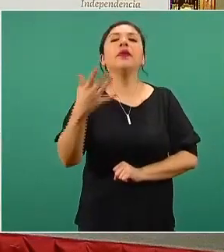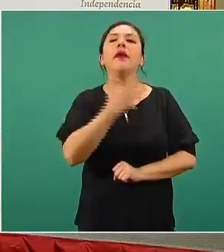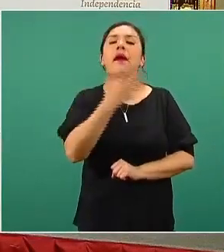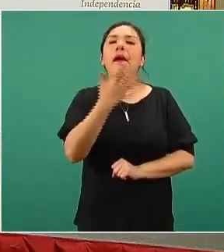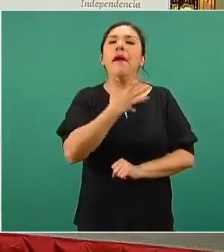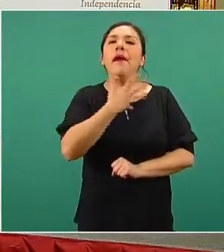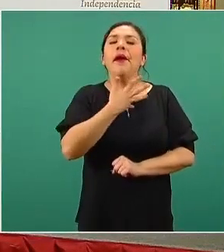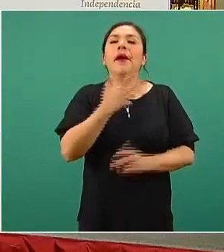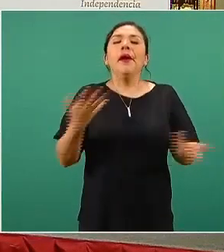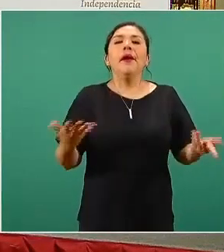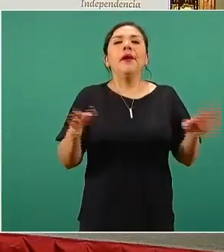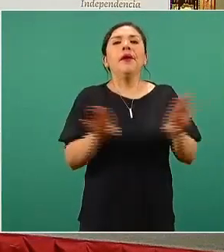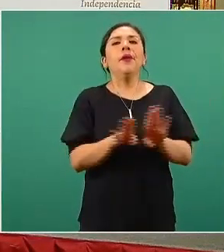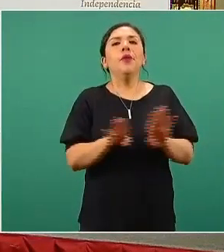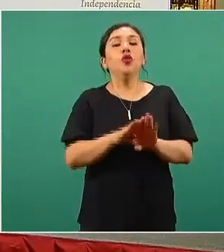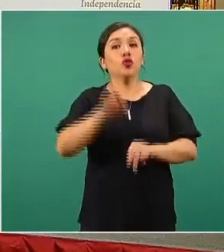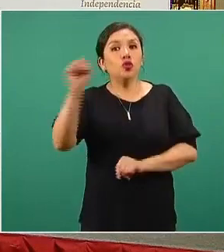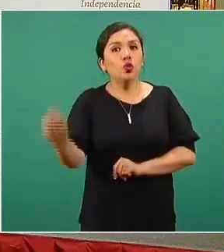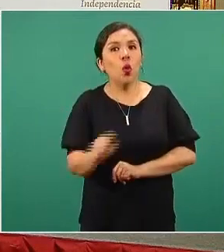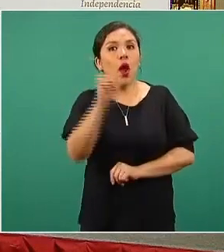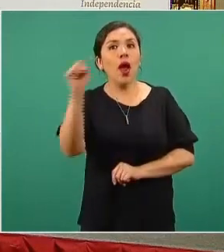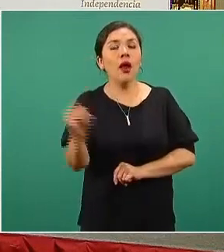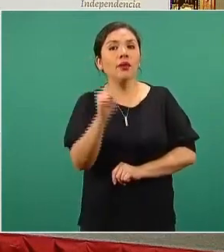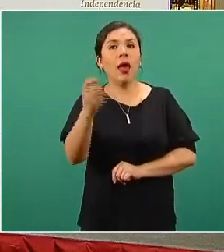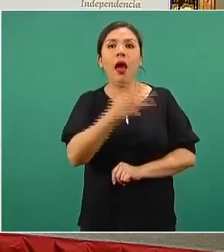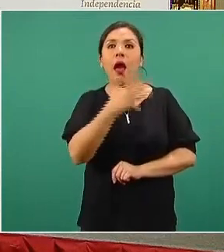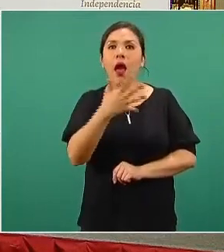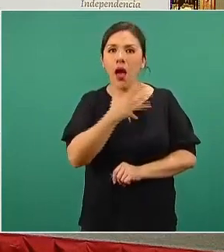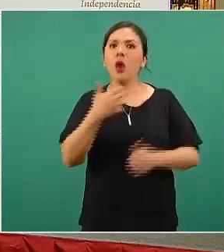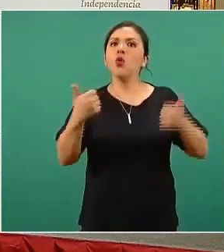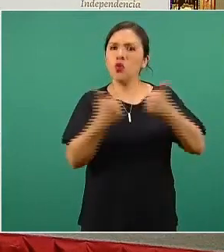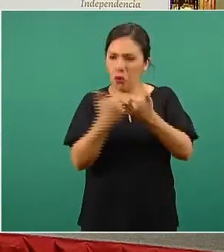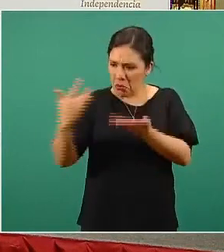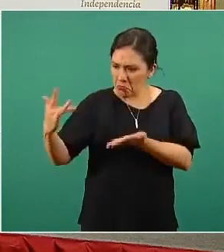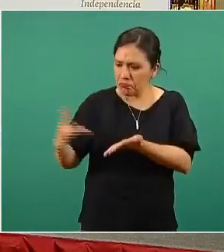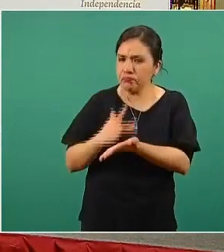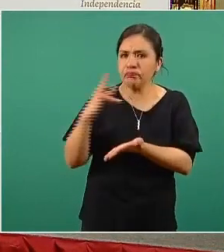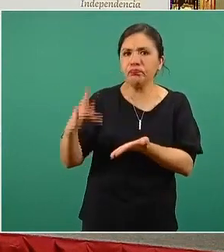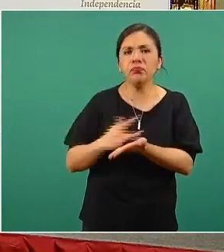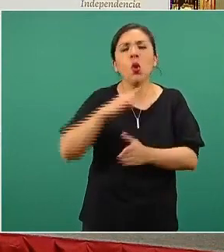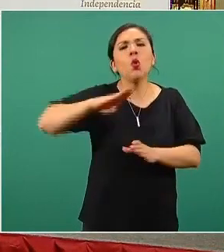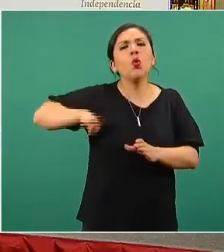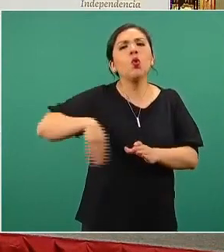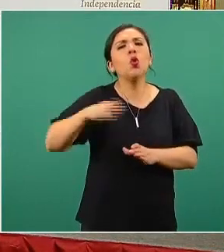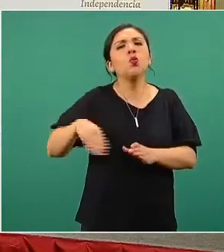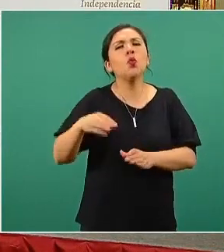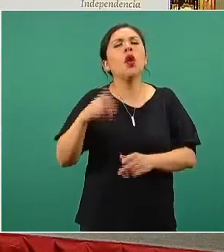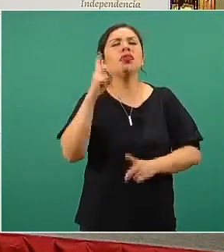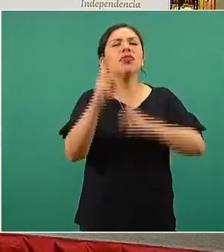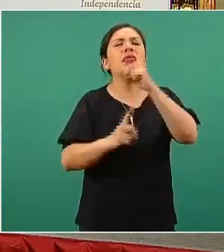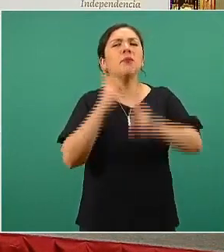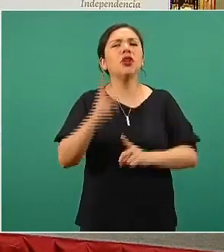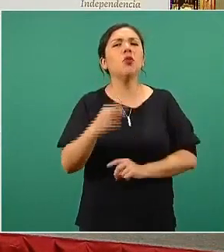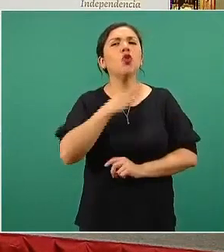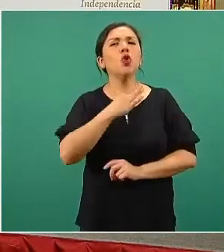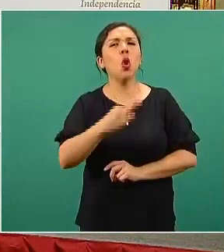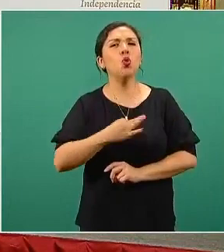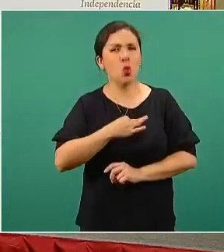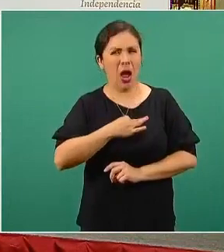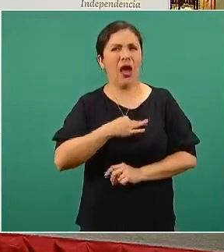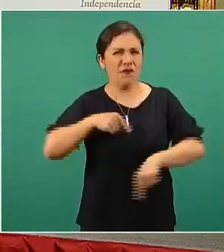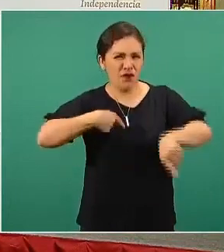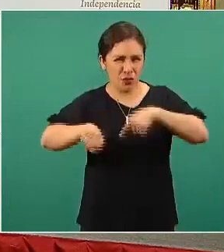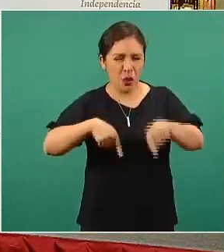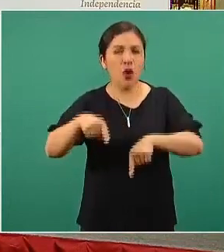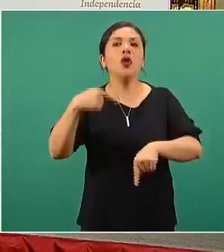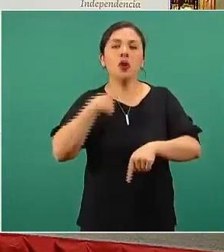Tuvimos la fortuna de que tuvimos la cooperación del Club Deportivo Toluca y tuvimos acceso